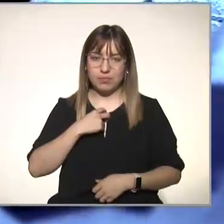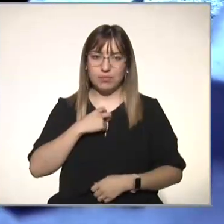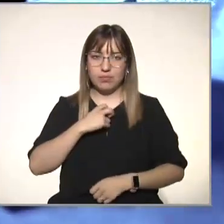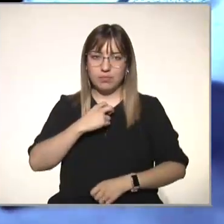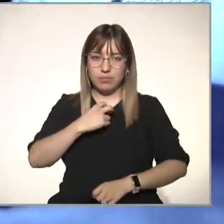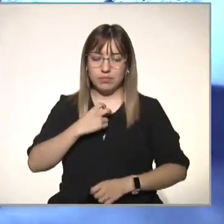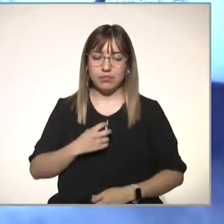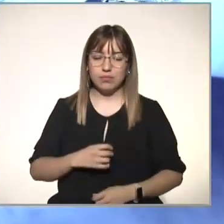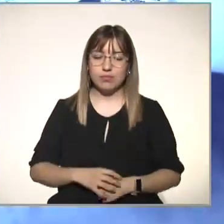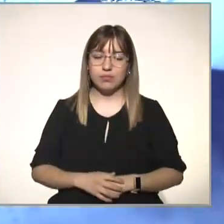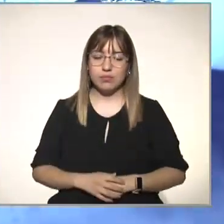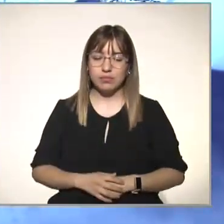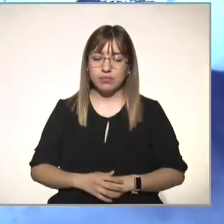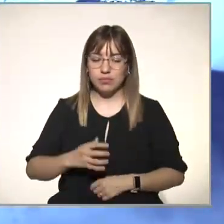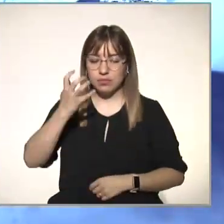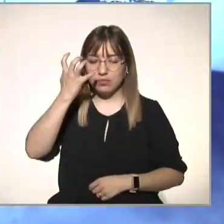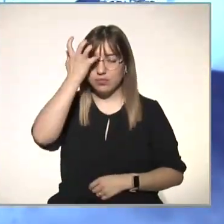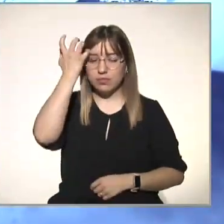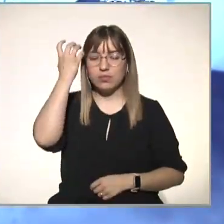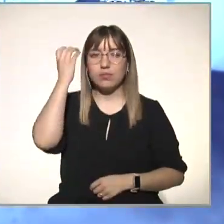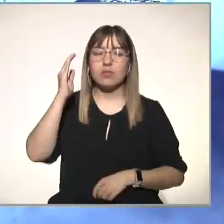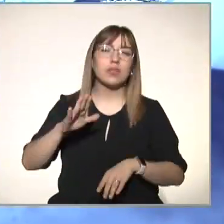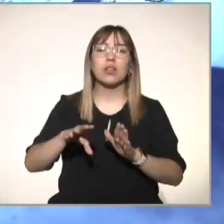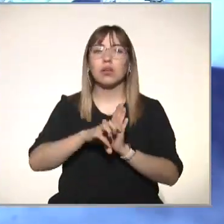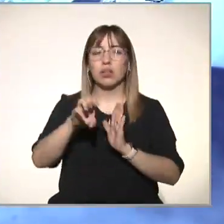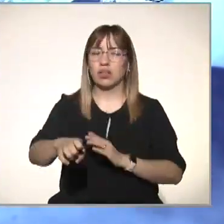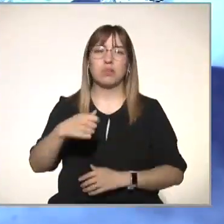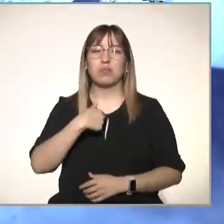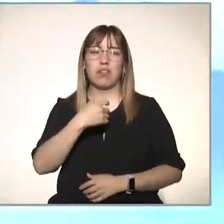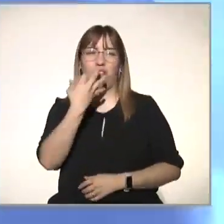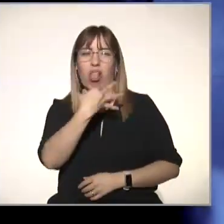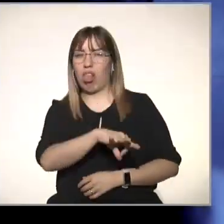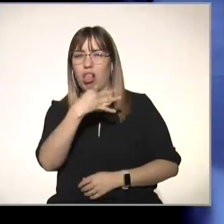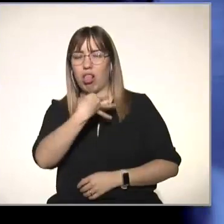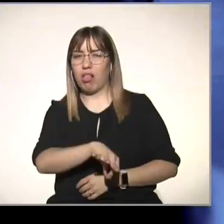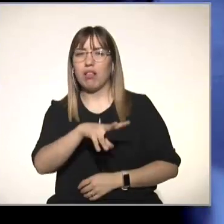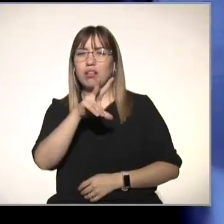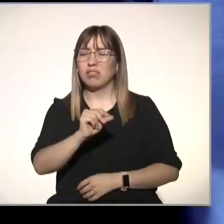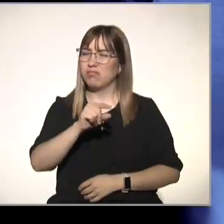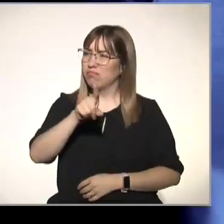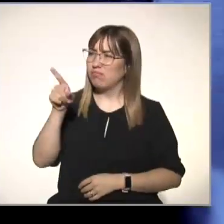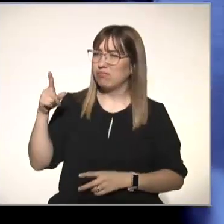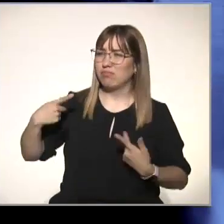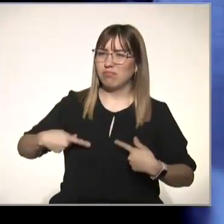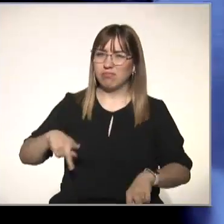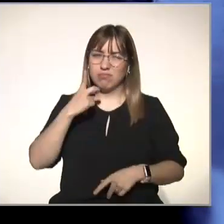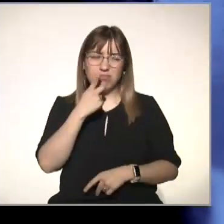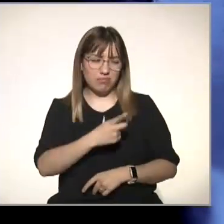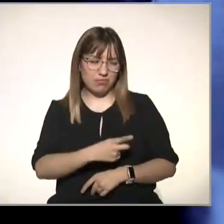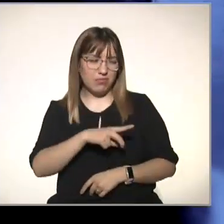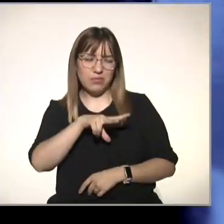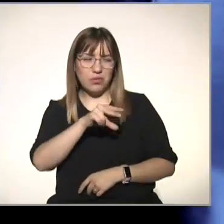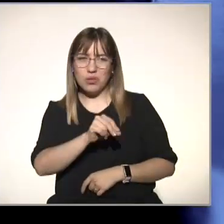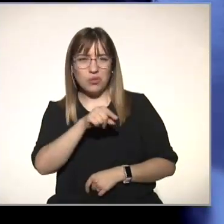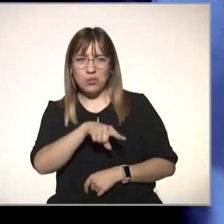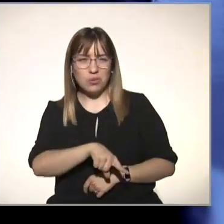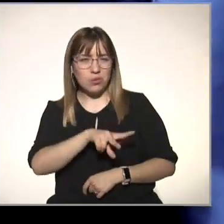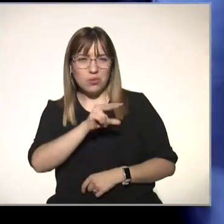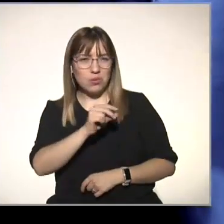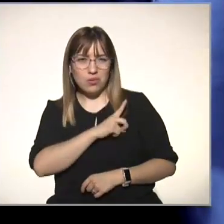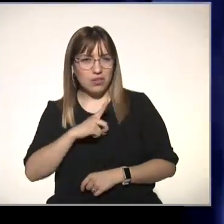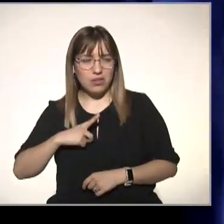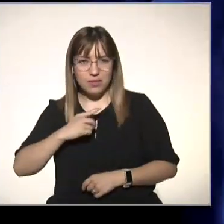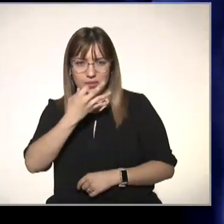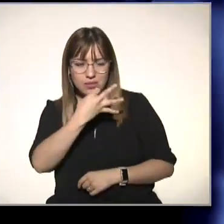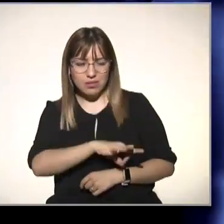groserías, pero a veces cuando las digo, pues como que se me dicen, es que esa no eres tú, o no sé, tú no eres cuando estás haciendo tal